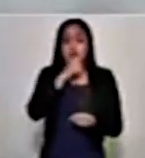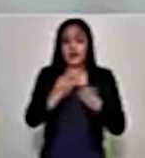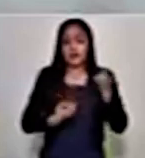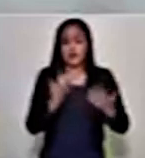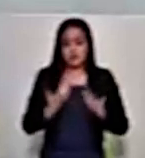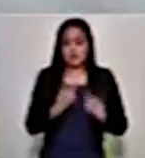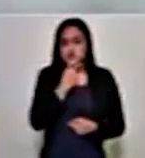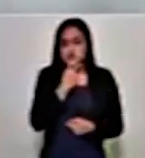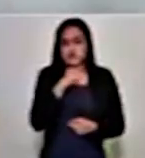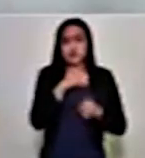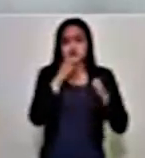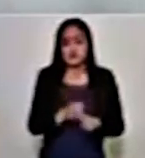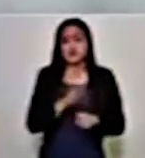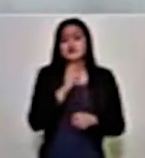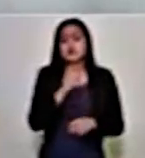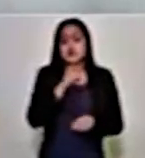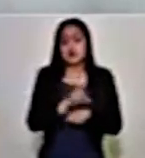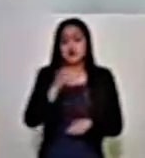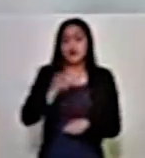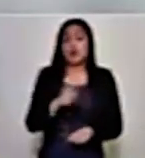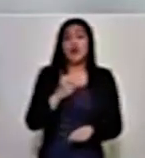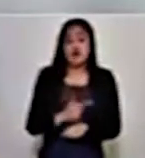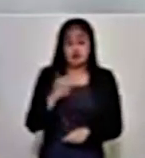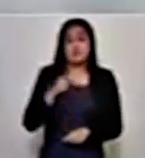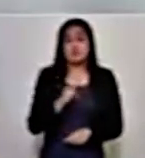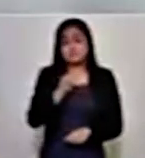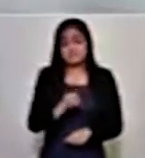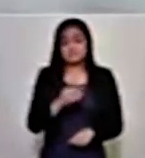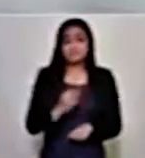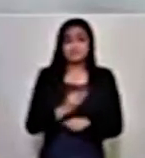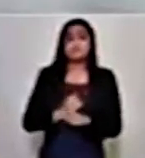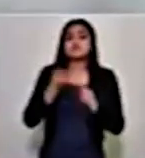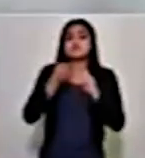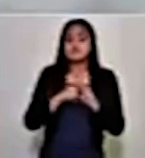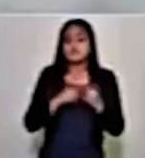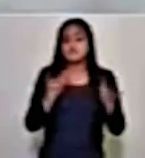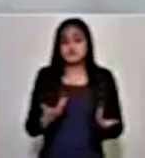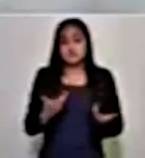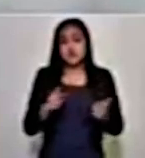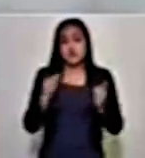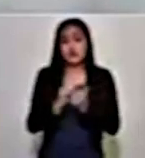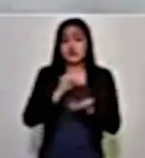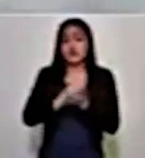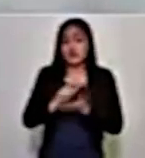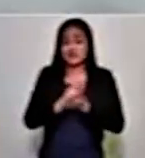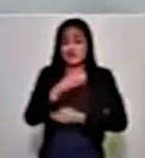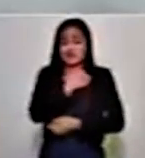Quemados. Está reportada al día de hoy como grave. Le vamos a iniciar con